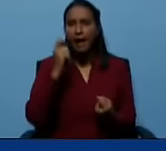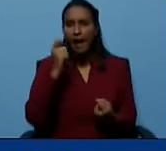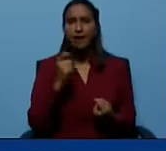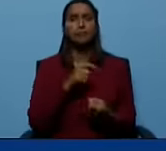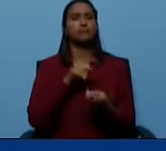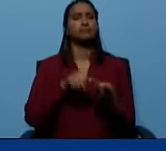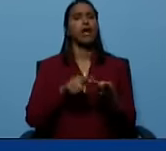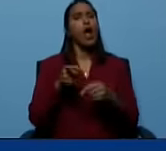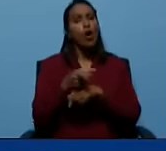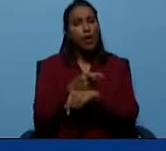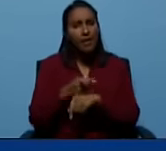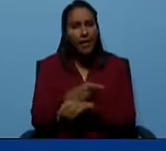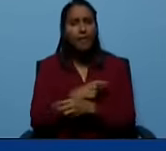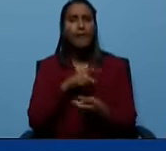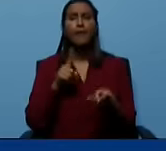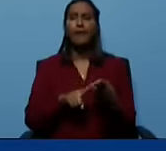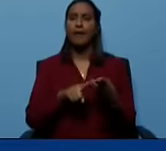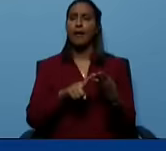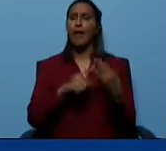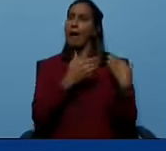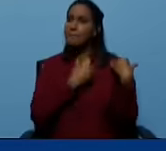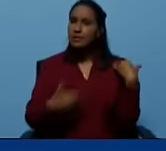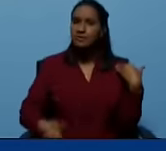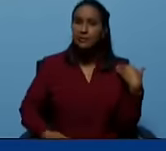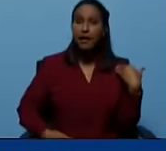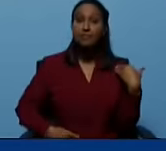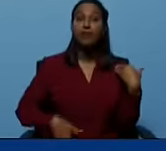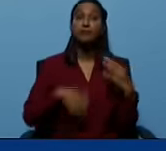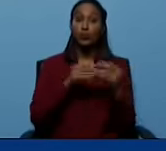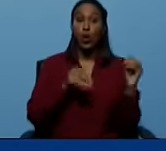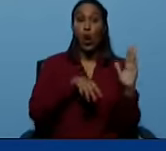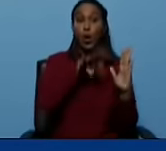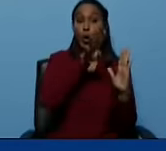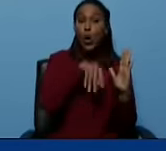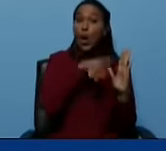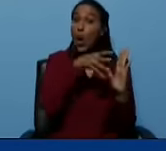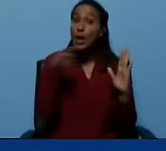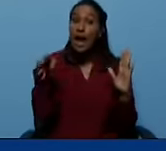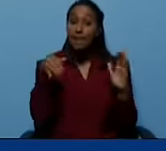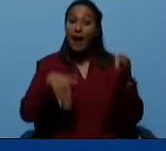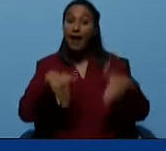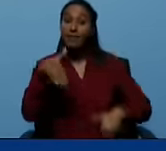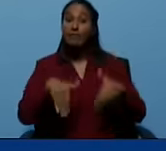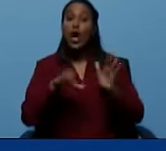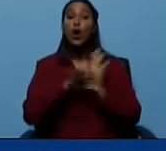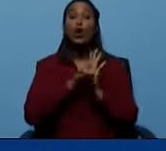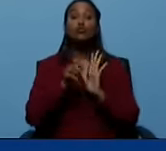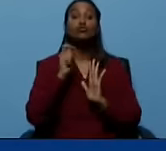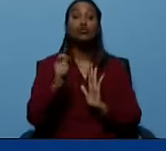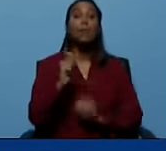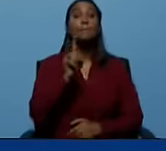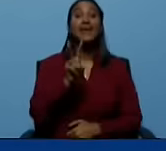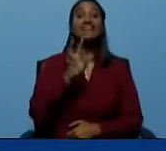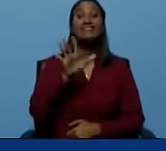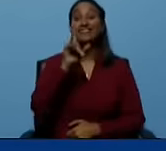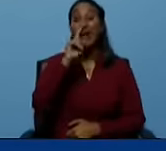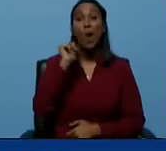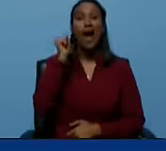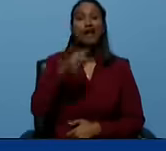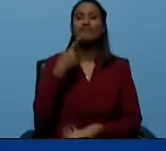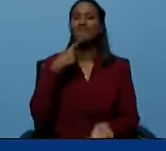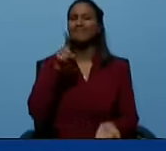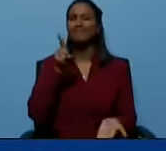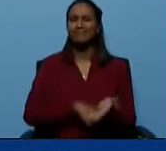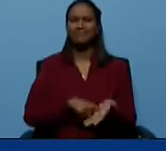de presidencia. El cronograma electoral constitucional en 25 años se ha cumplido de manera